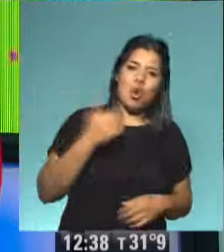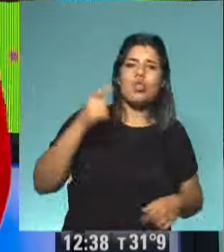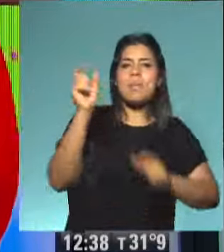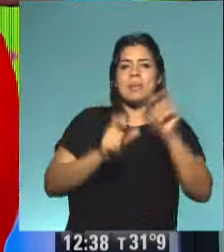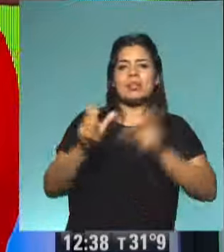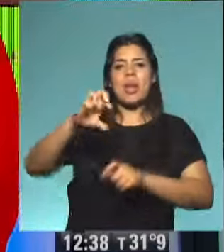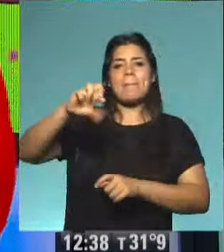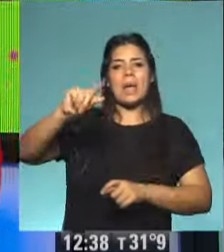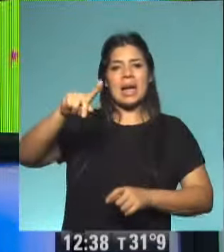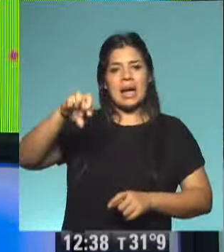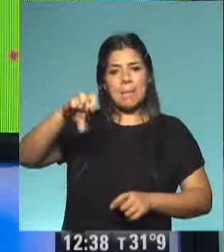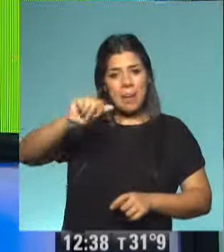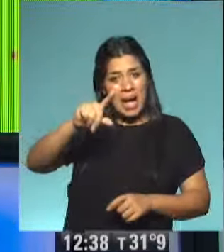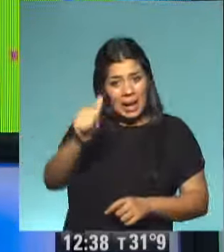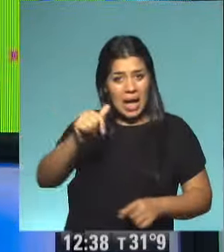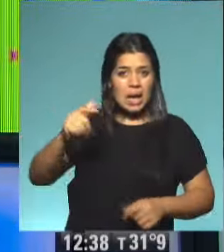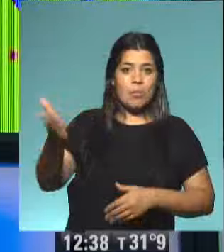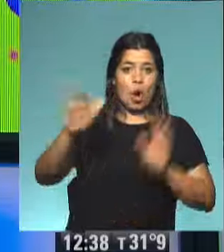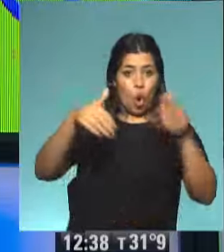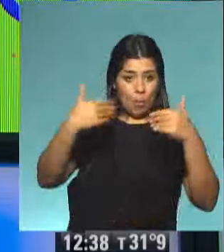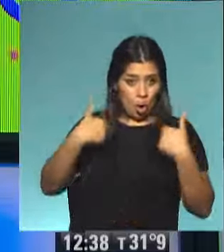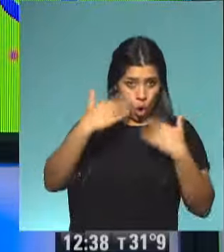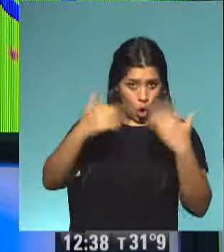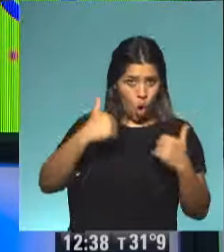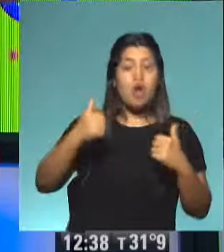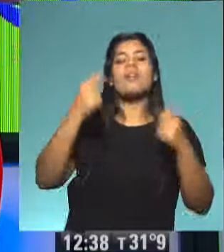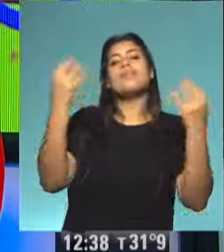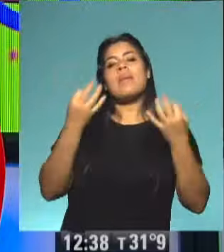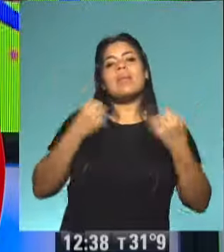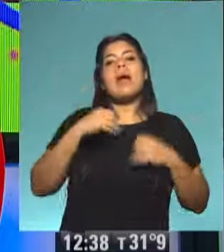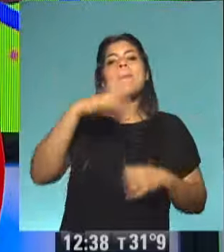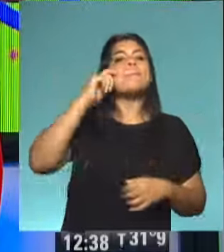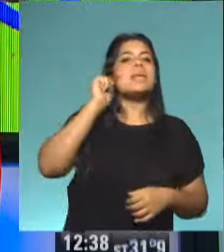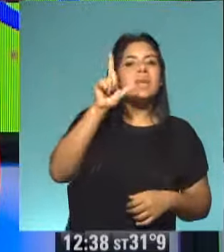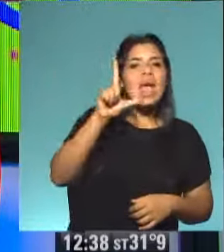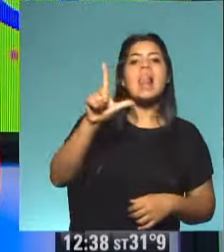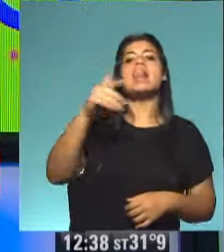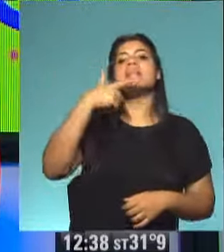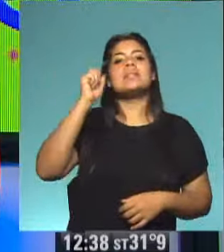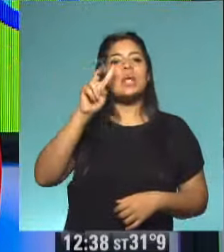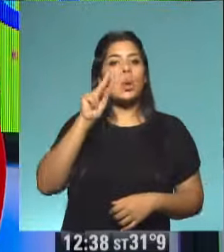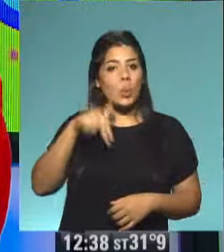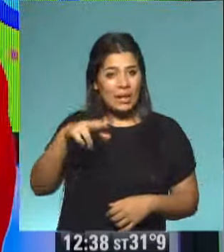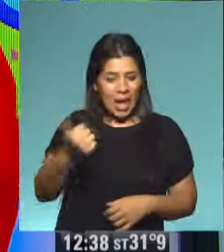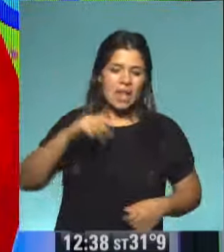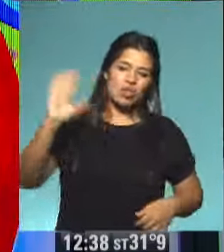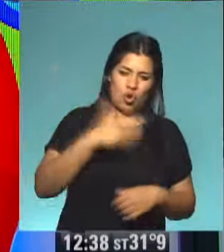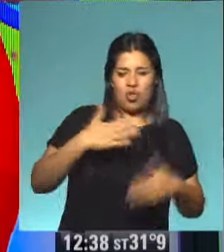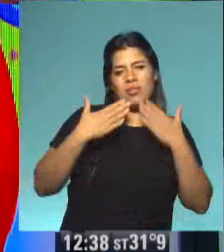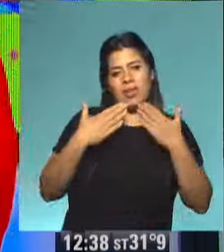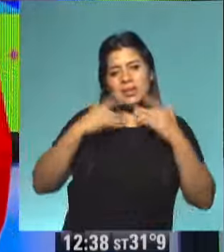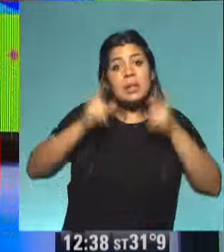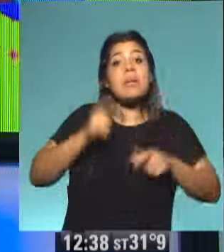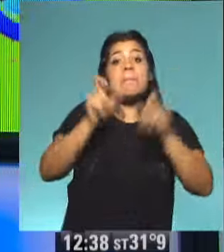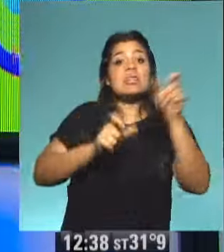la que nos convocó. Sí, ¿no? Por supuesto, a Cielo, a Sopa, a Silvina, a Miguel, a todos. Muchísimas, pero muchísimas gracias. Y a la gente del Ministerio de